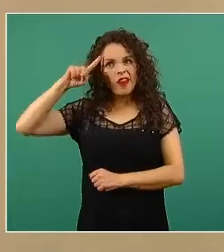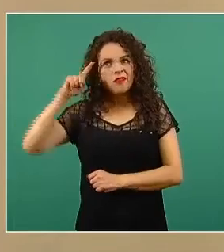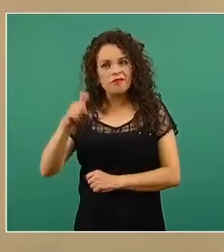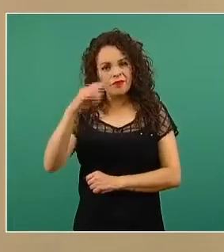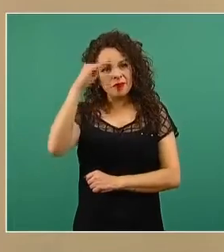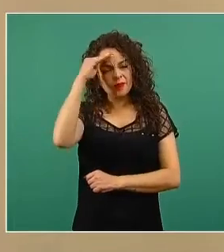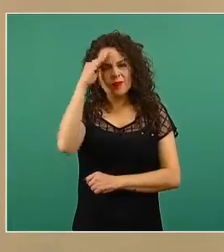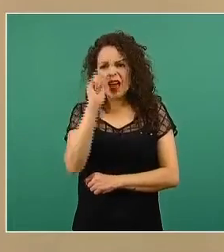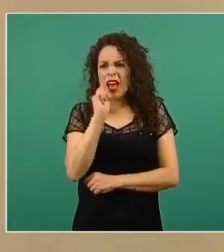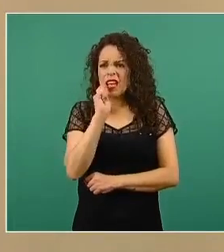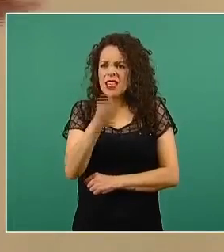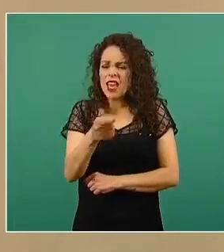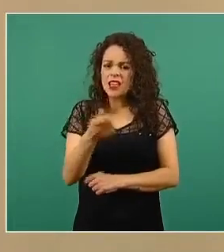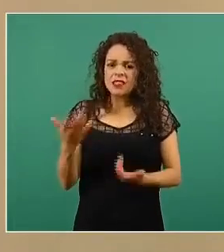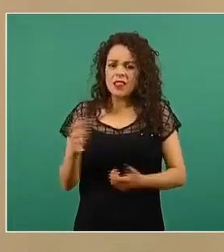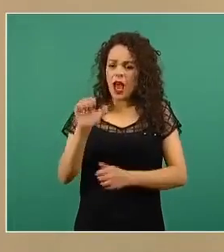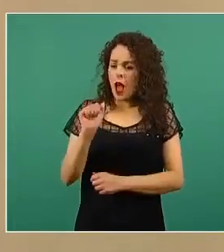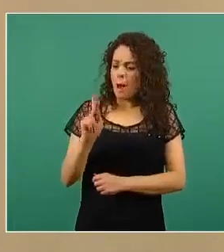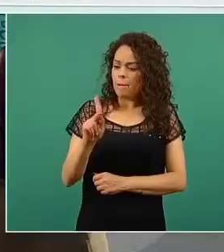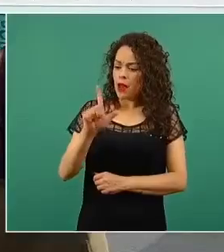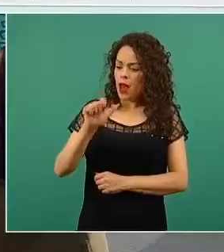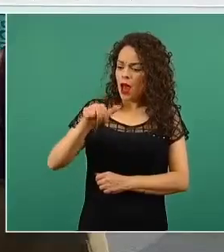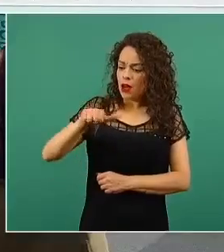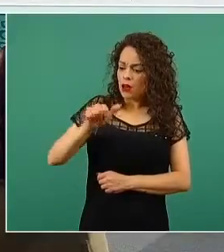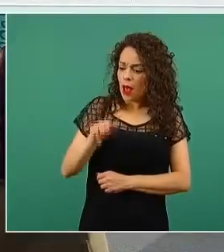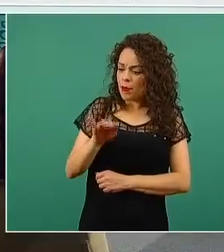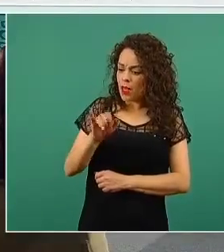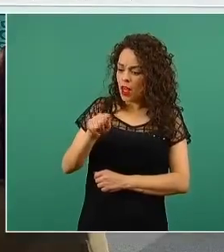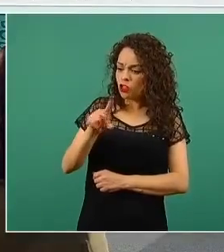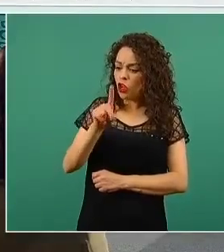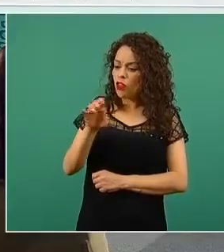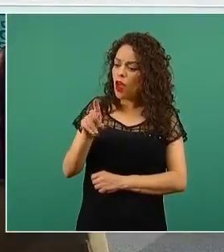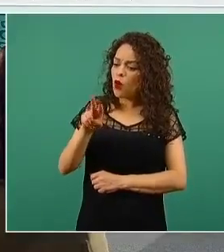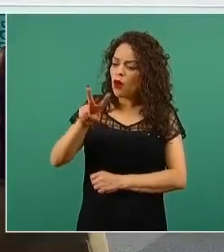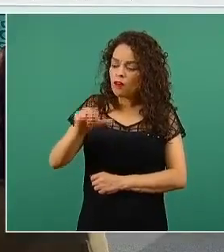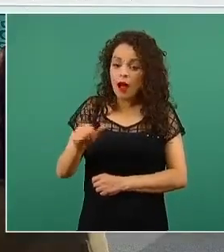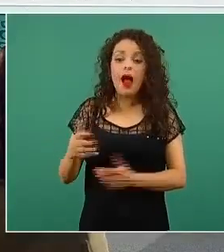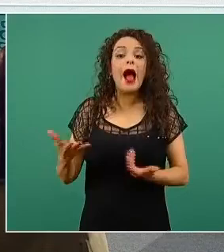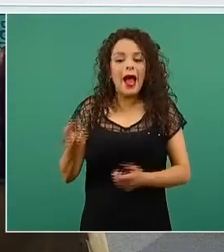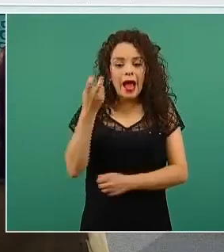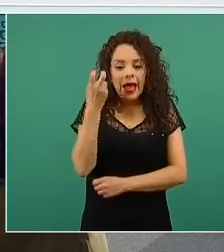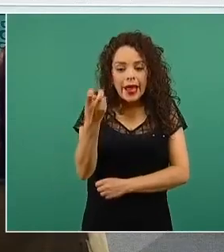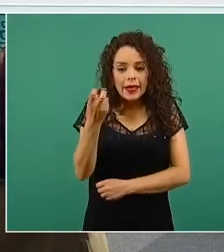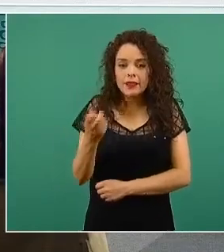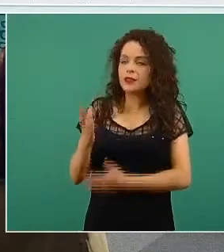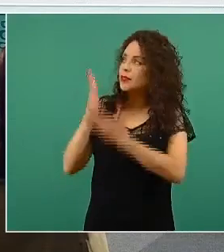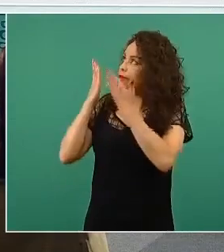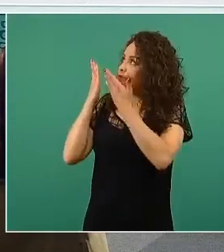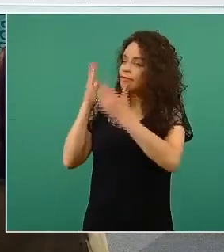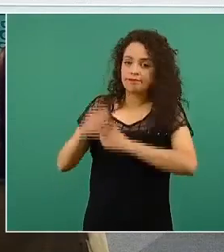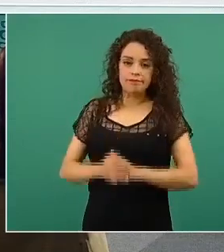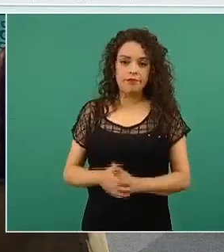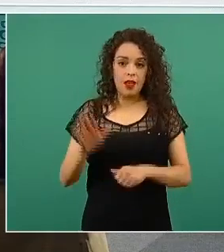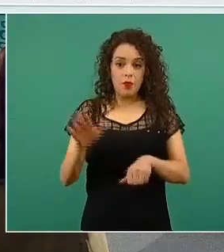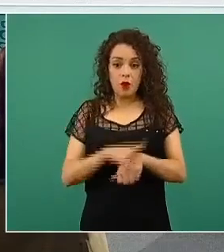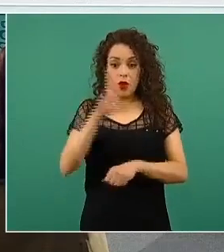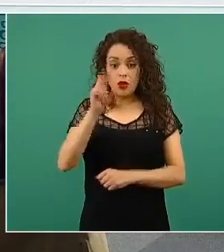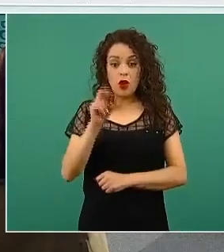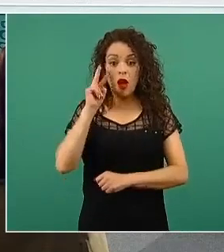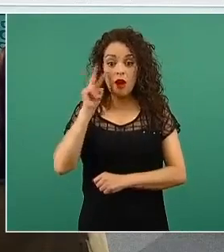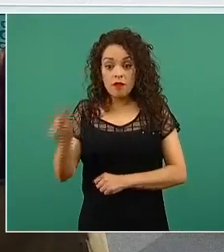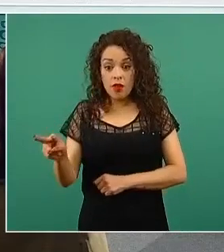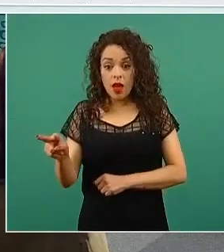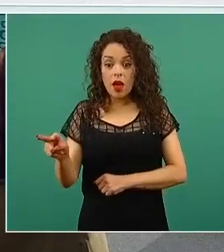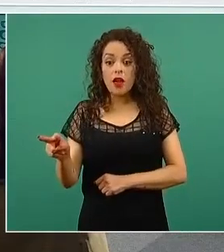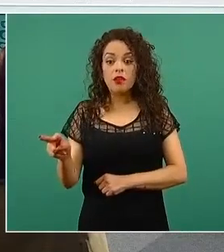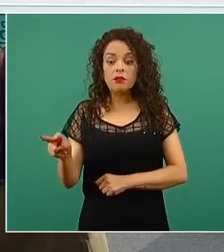el aplanamiento de la curva. Esto es, ¿por qué no vimos una curva no aplanada? Pues porque gracias a usted que se